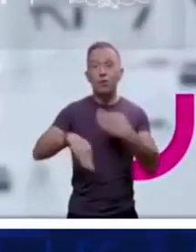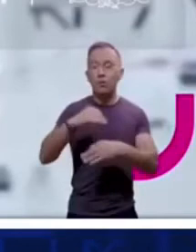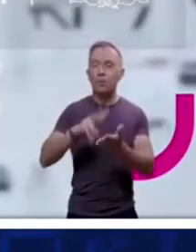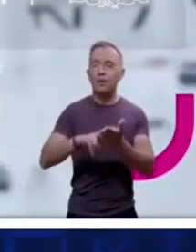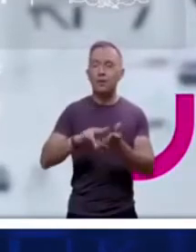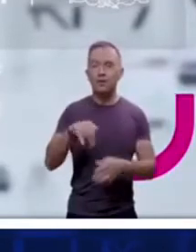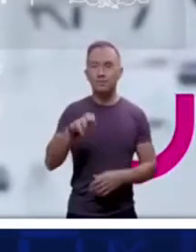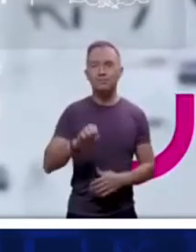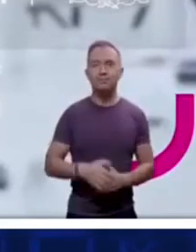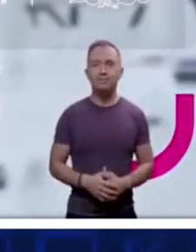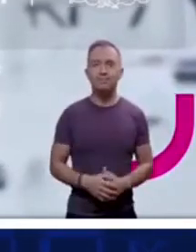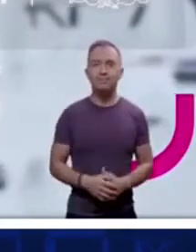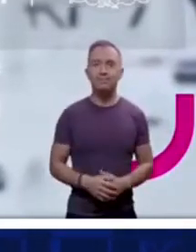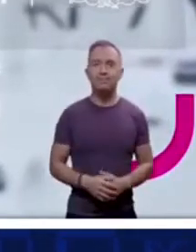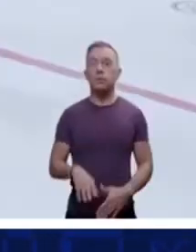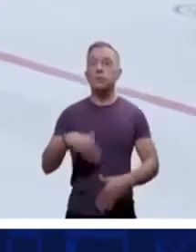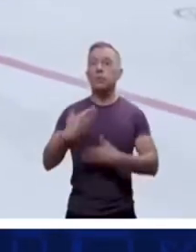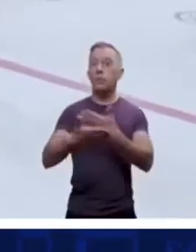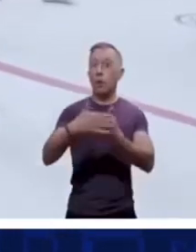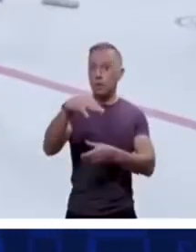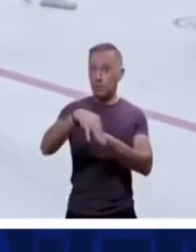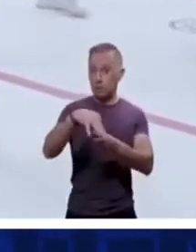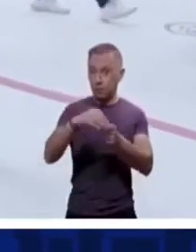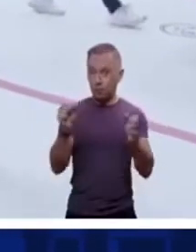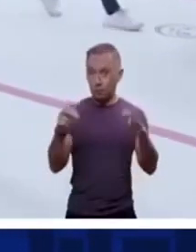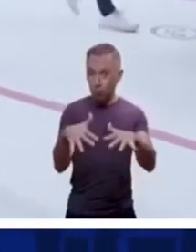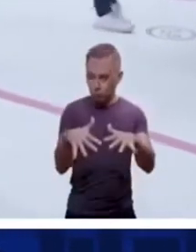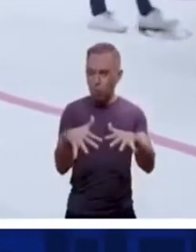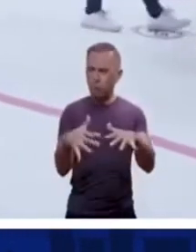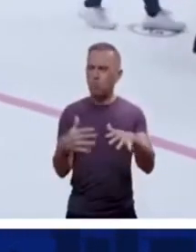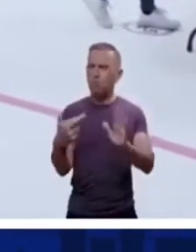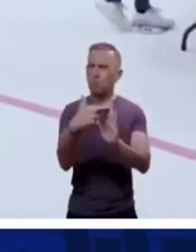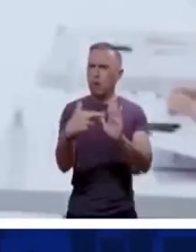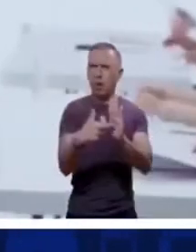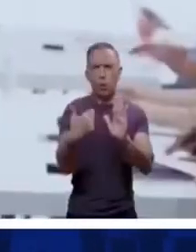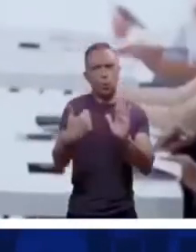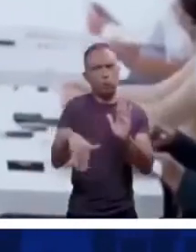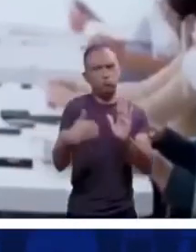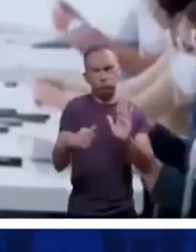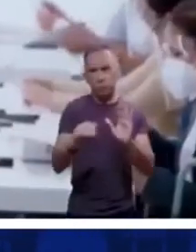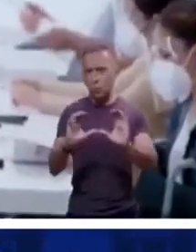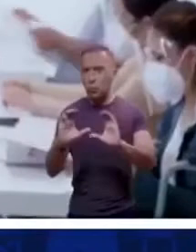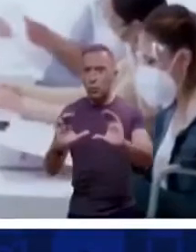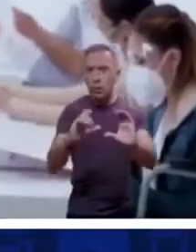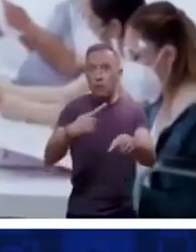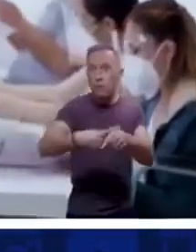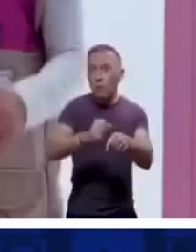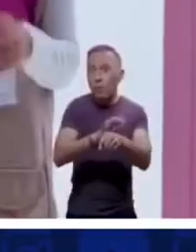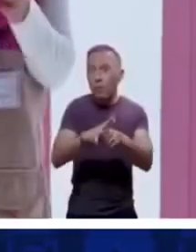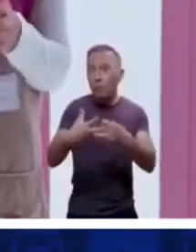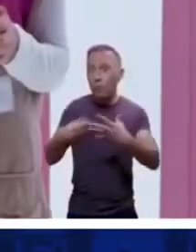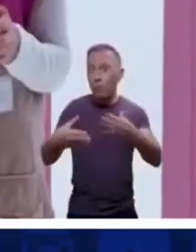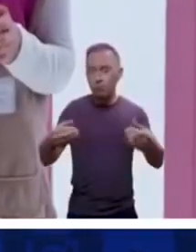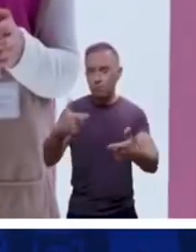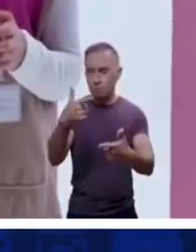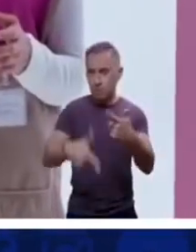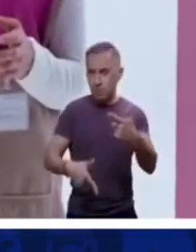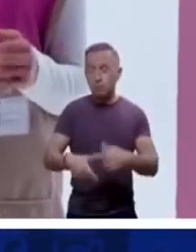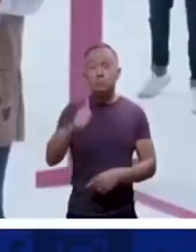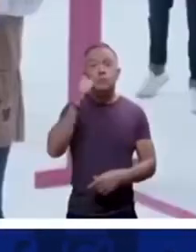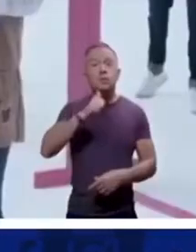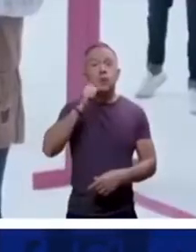de la página del ine por sección electoral distrito o circunscripción estudia tus opciones